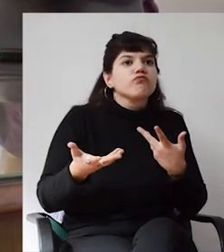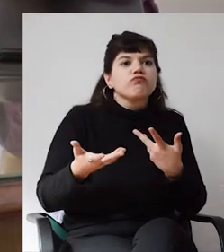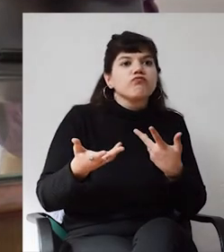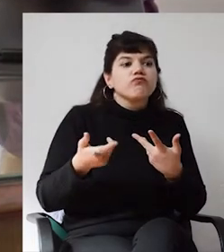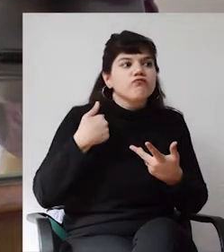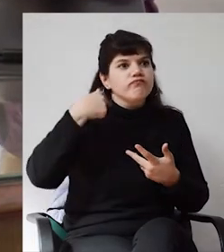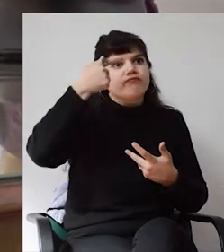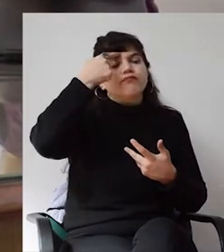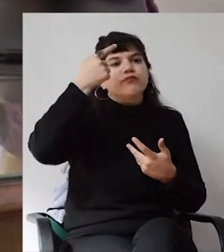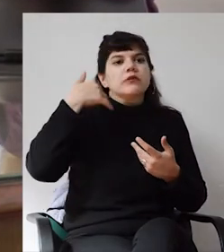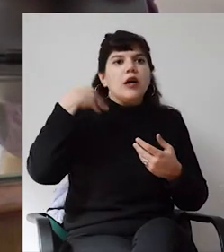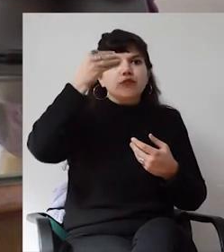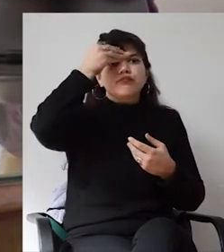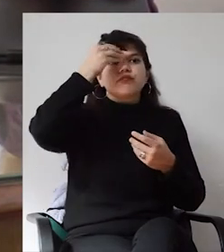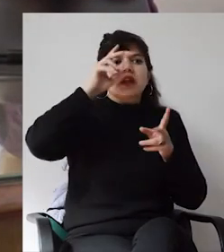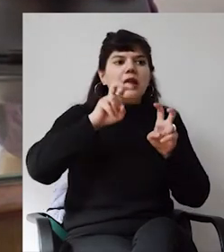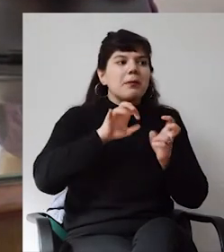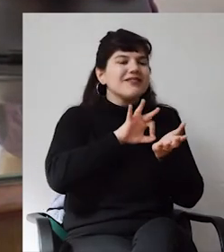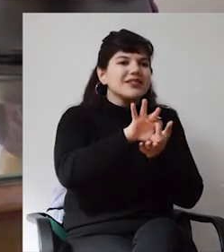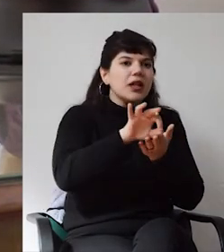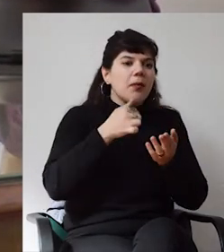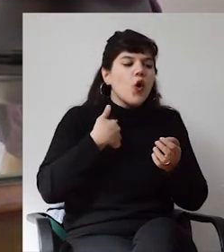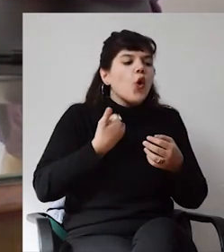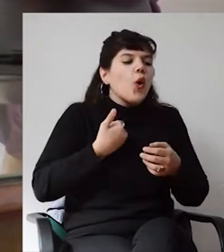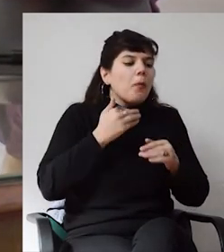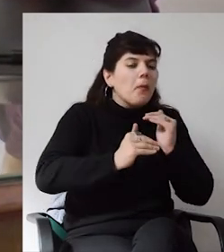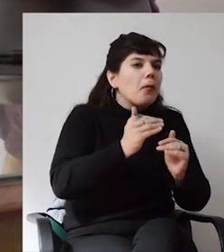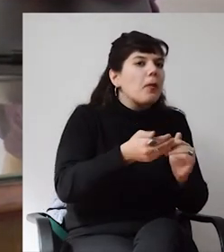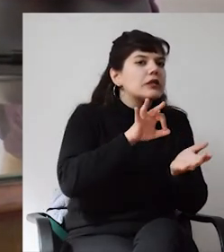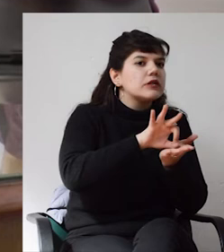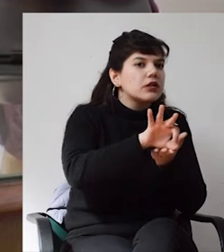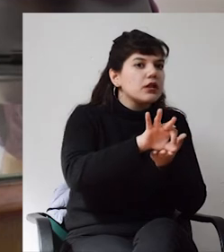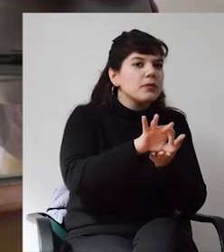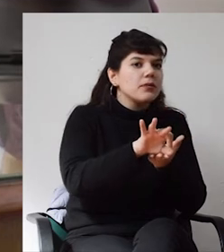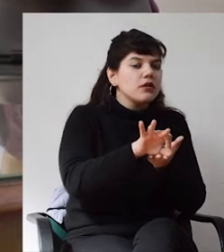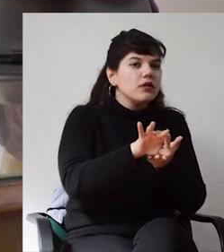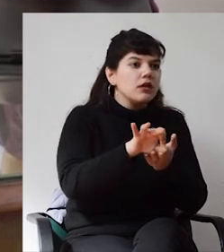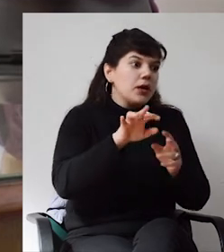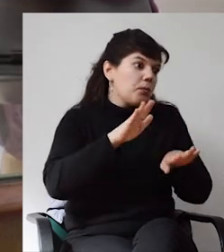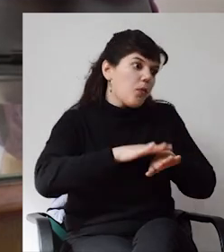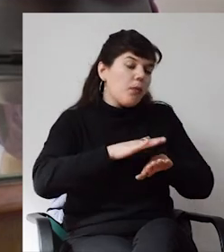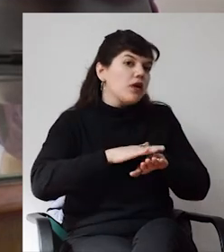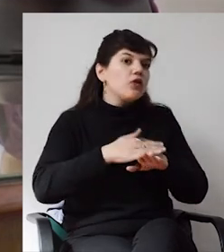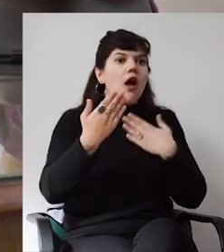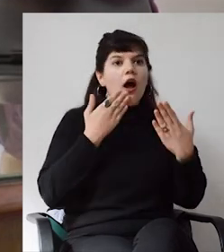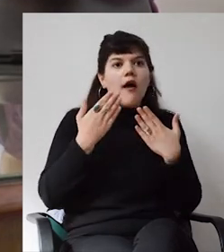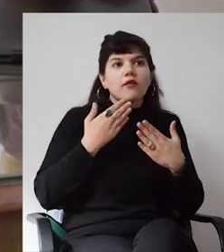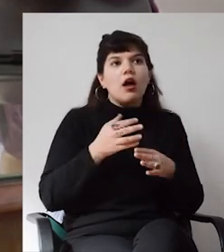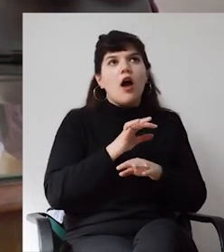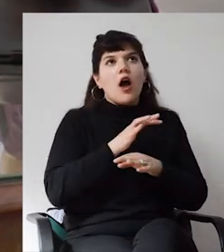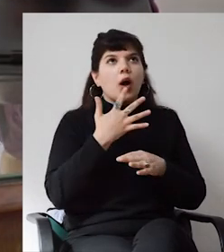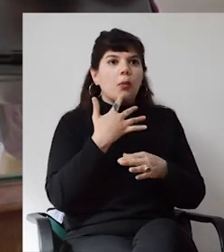cómo tenemos instalados y cómo utilizamos los sistemas, desde ya que a la hora de